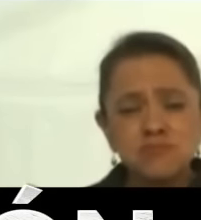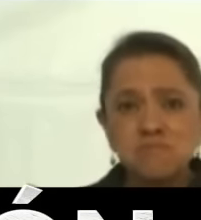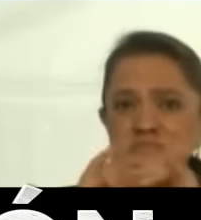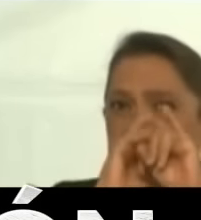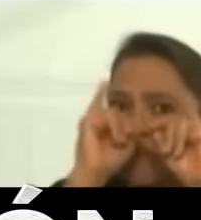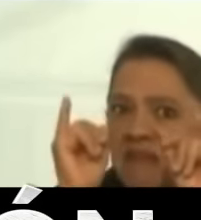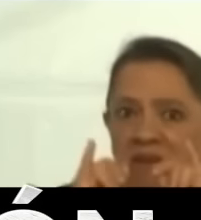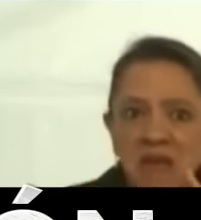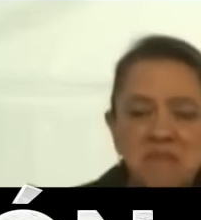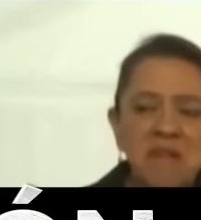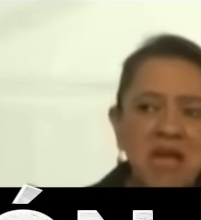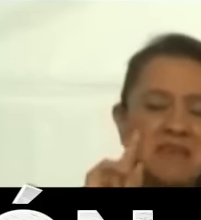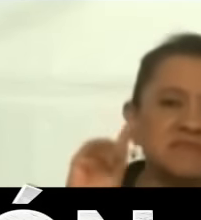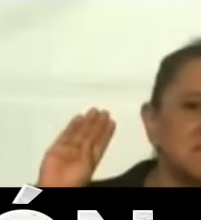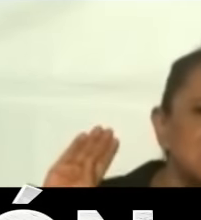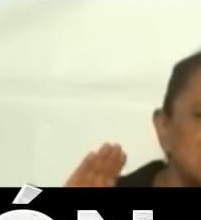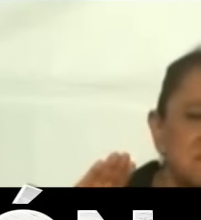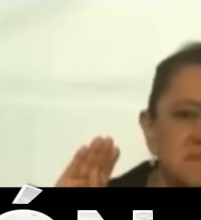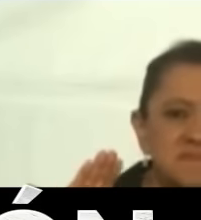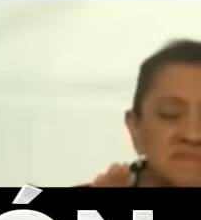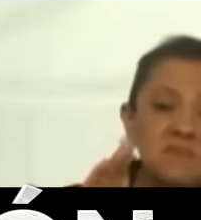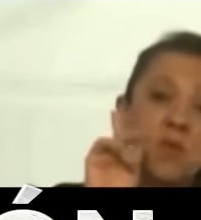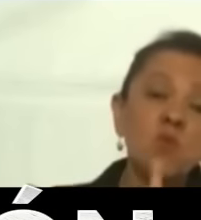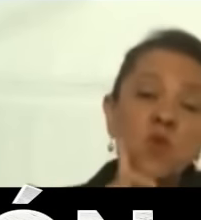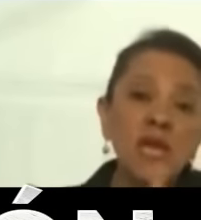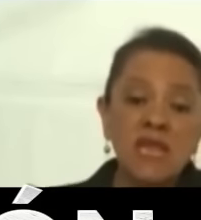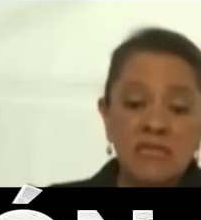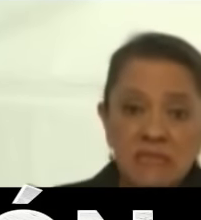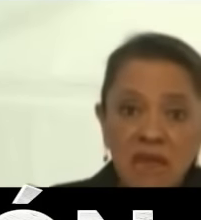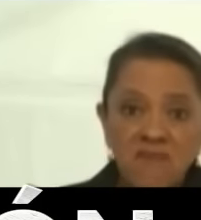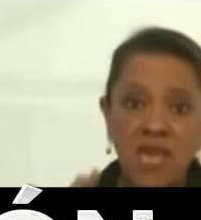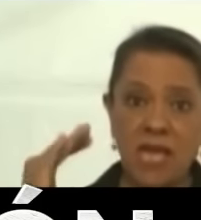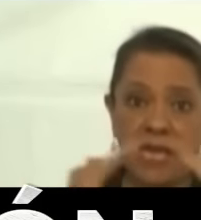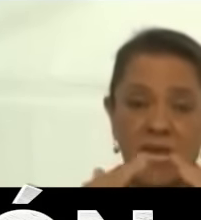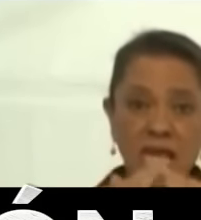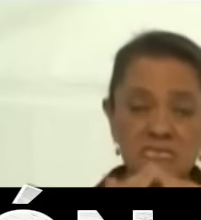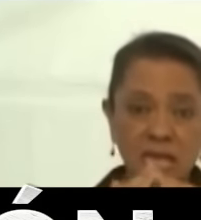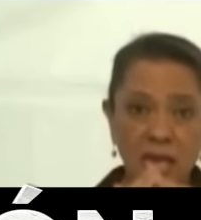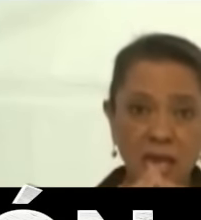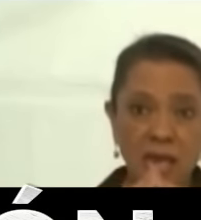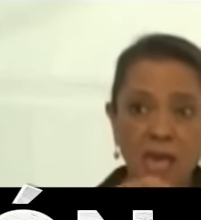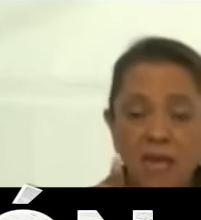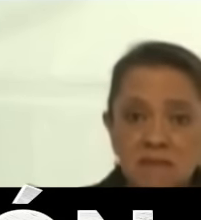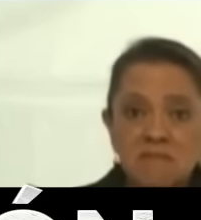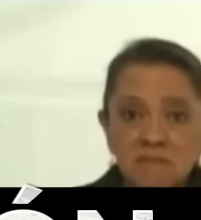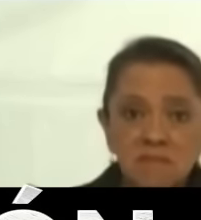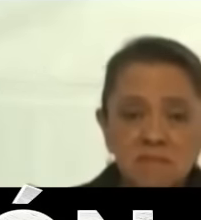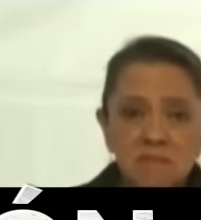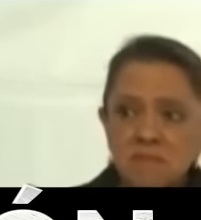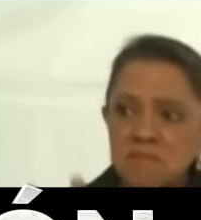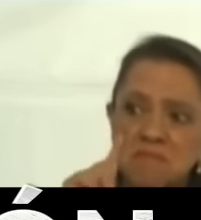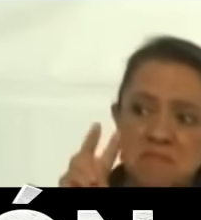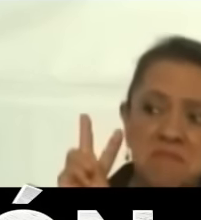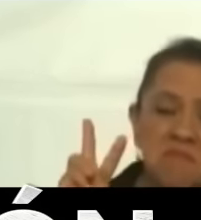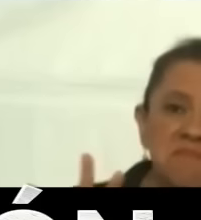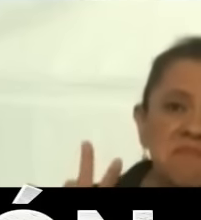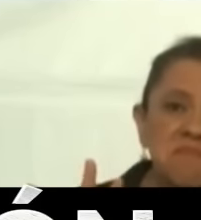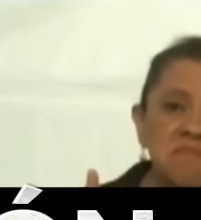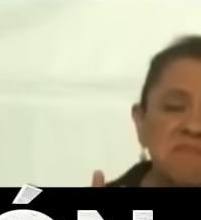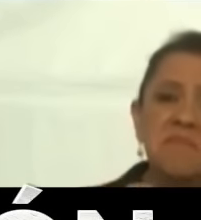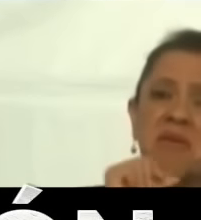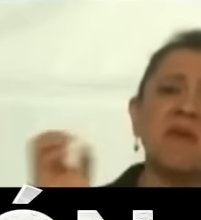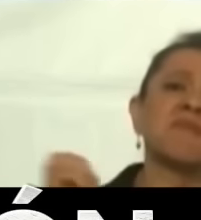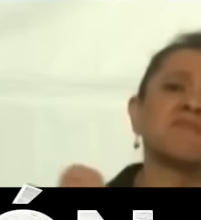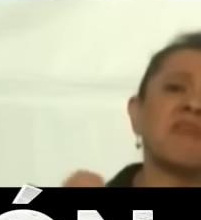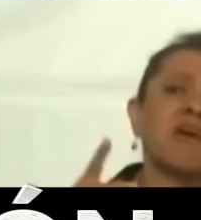hogar. Y cuando éramos pequeños, ¿quién nos cuidaba al pie de la cama cuando estábamos enfermos? ¿Quién